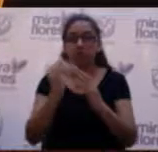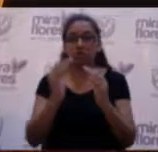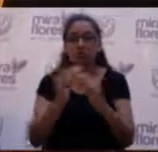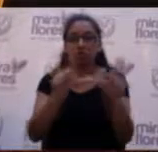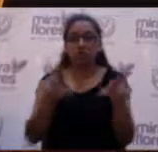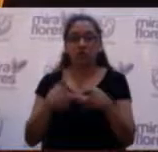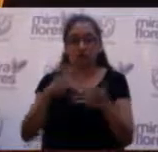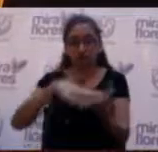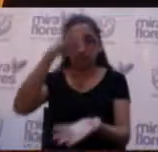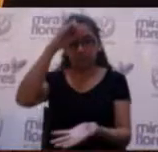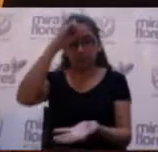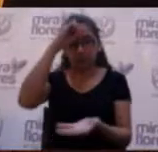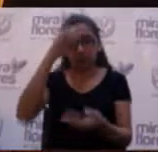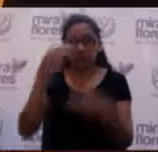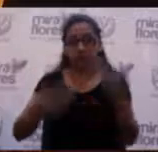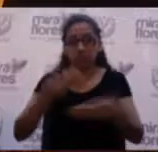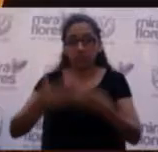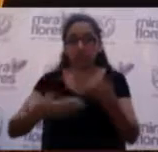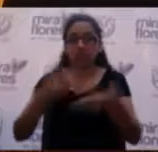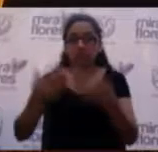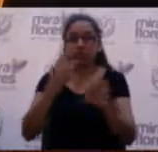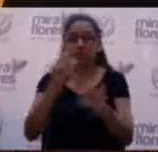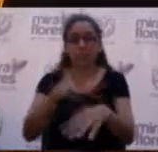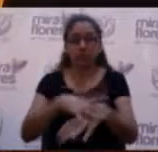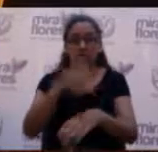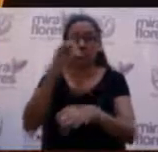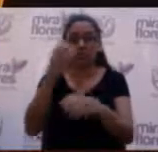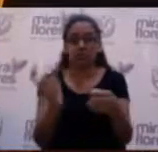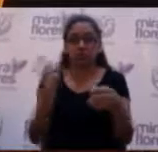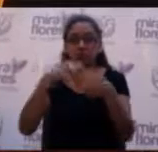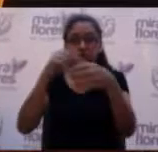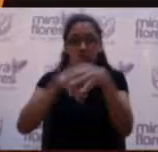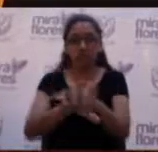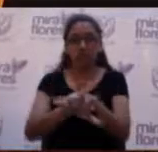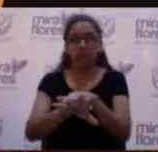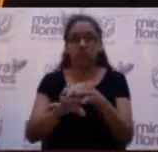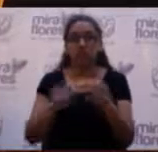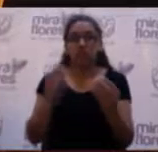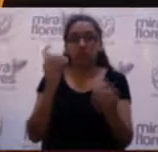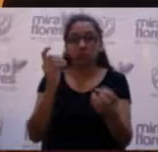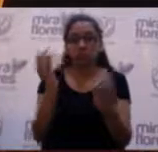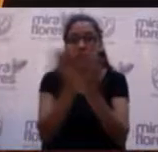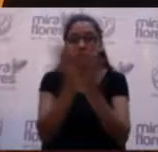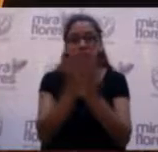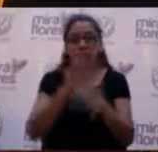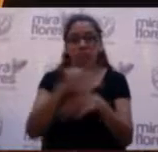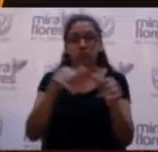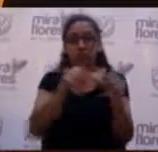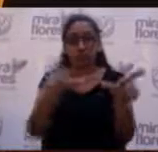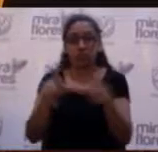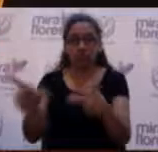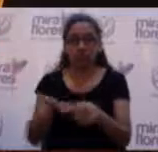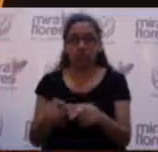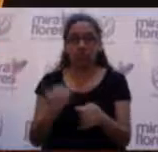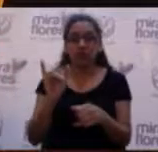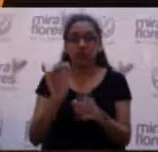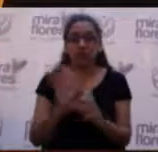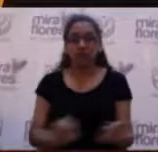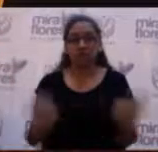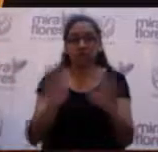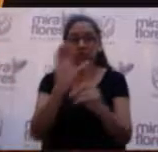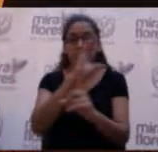del aprendizaje, promoviendo una educación inclusiva y equitativa y de calidad en los territorios y fomentando